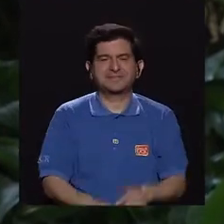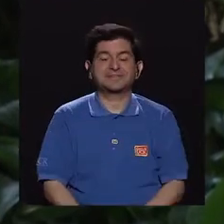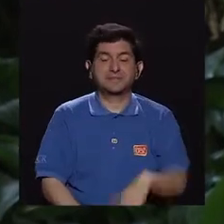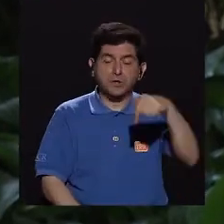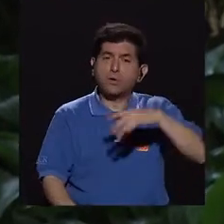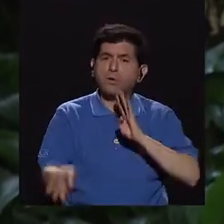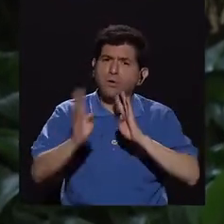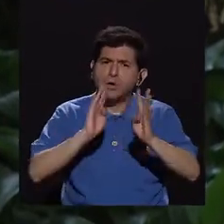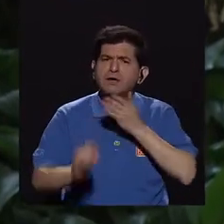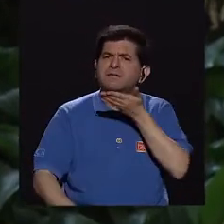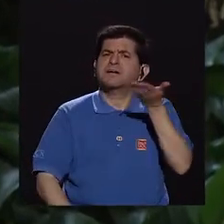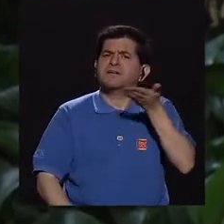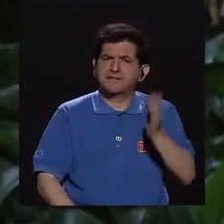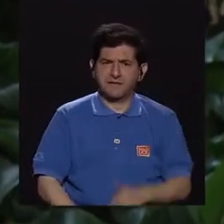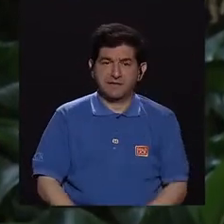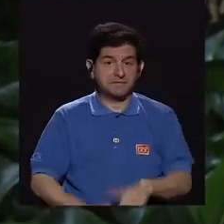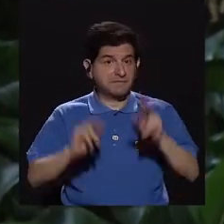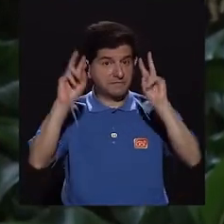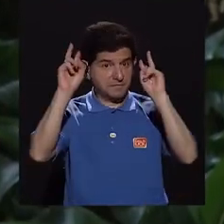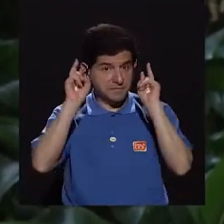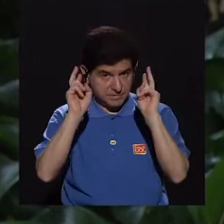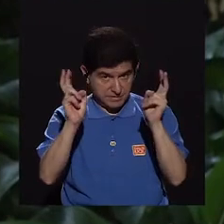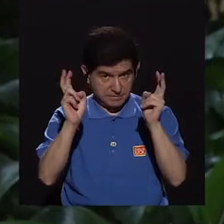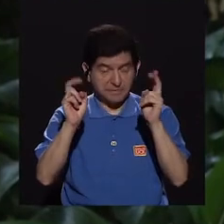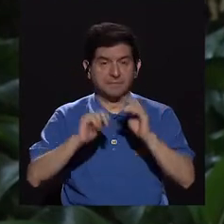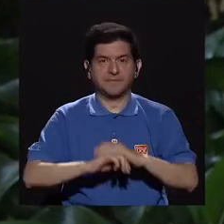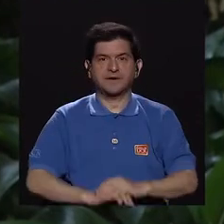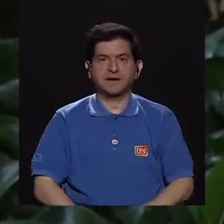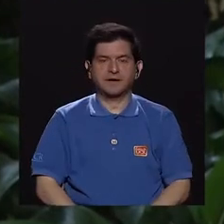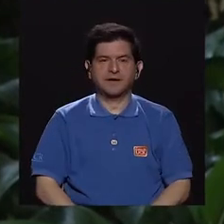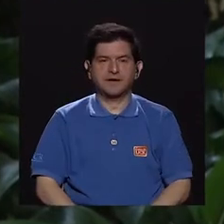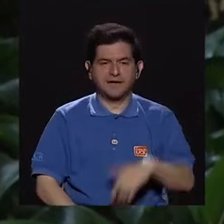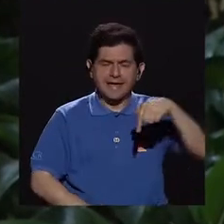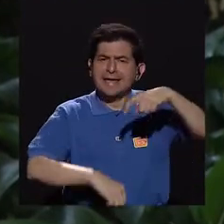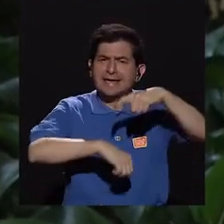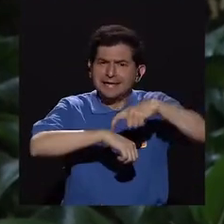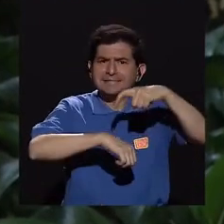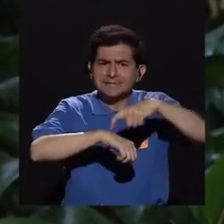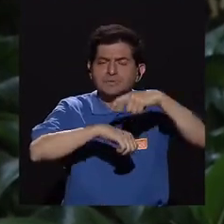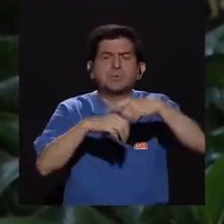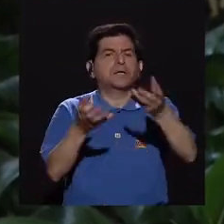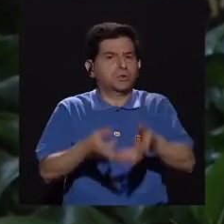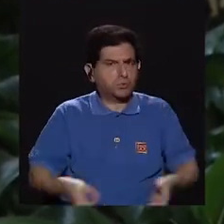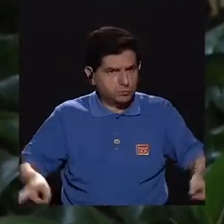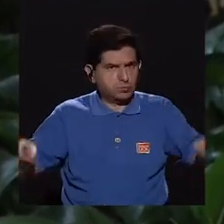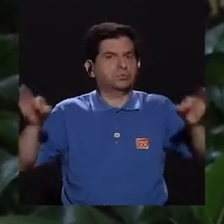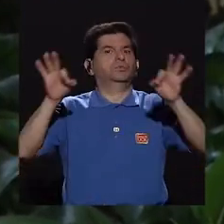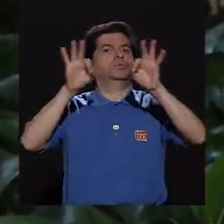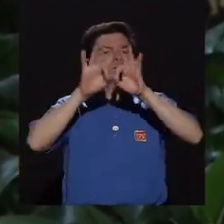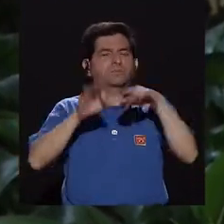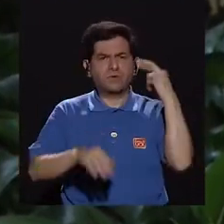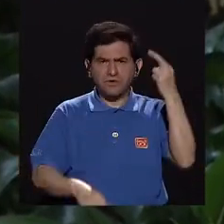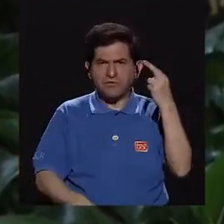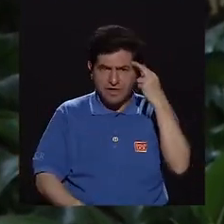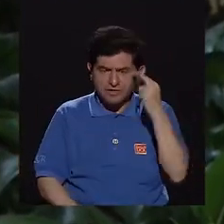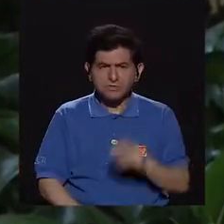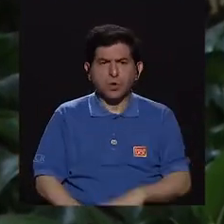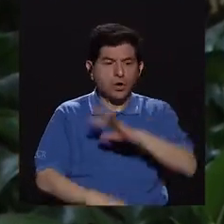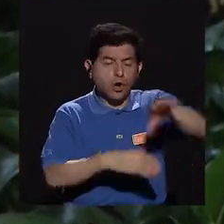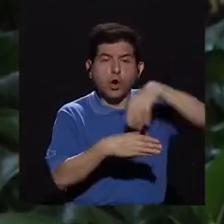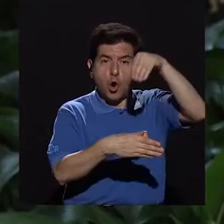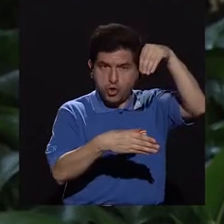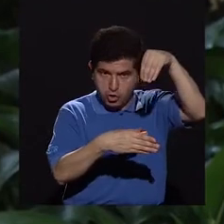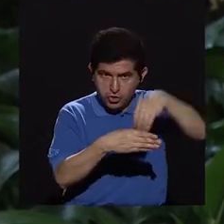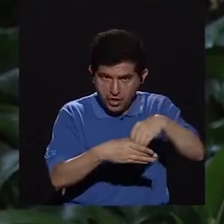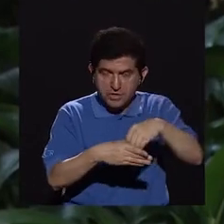conversar acerca de un tema que en este momento es muy importante por el